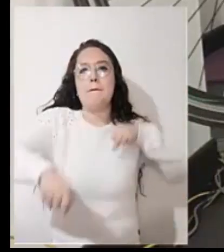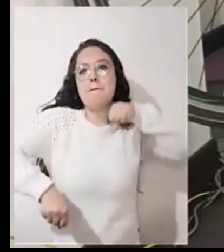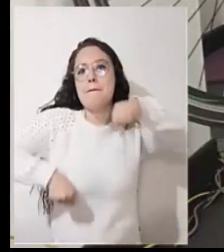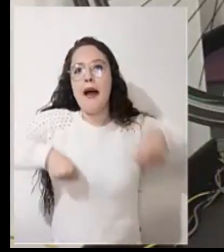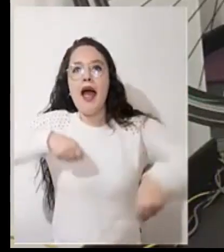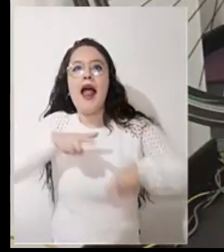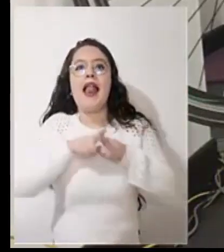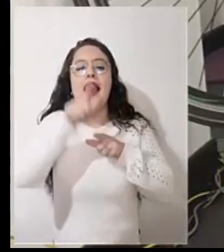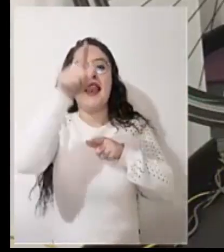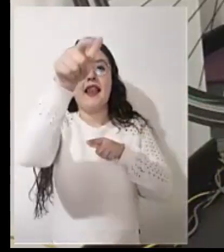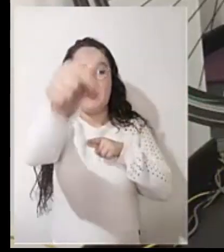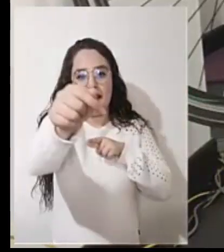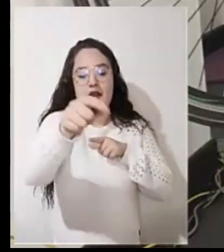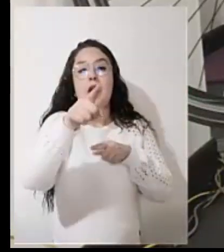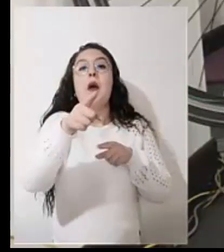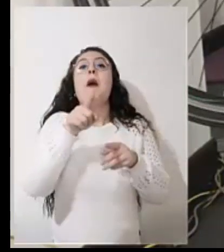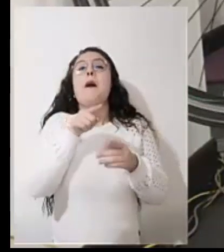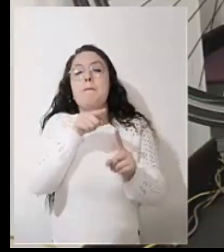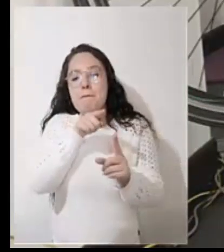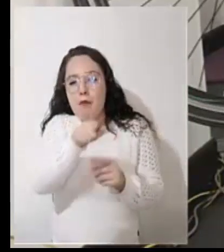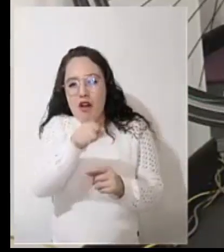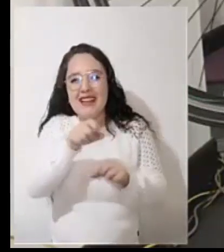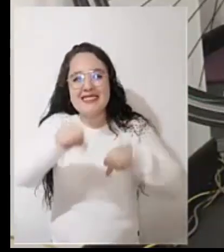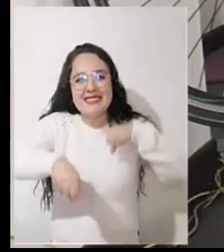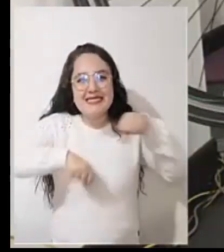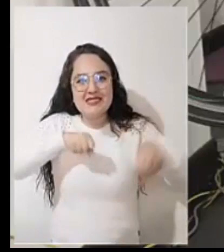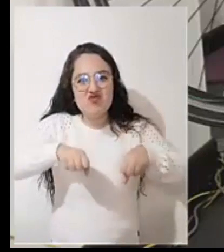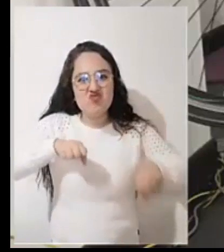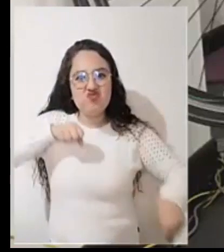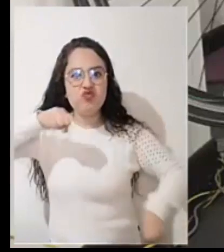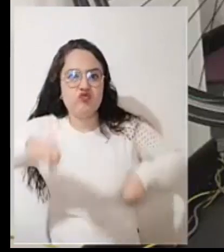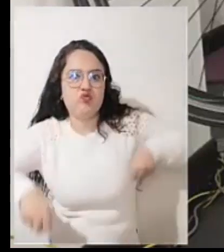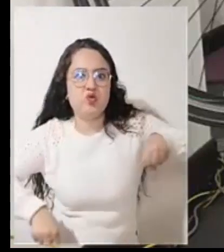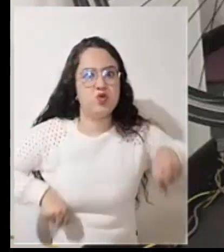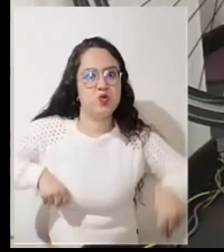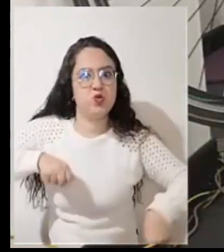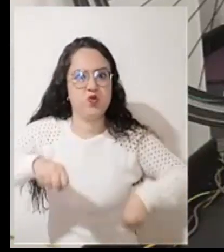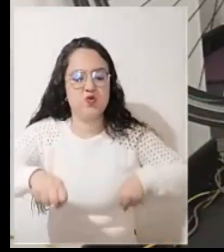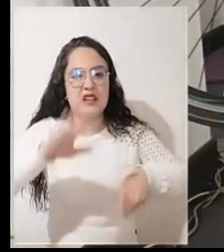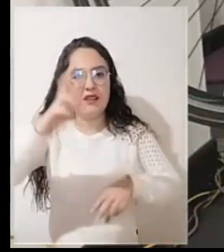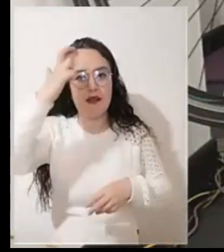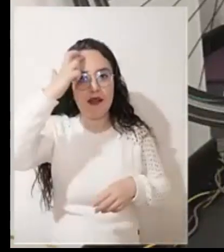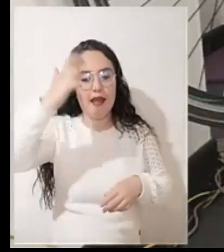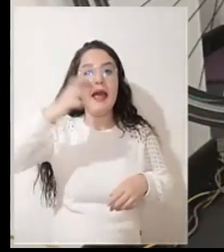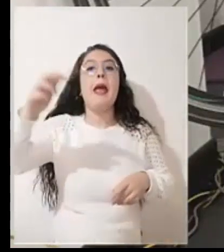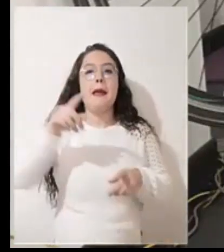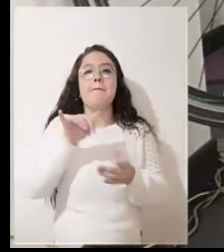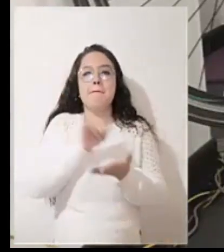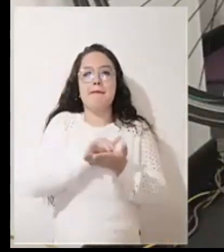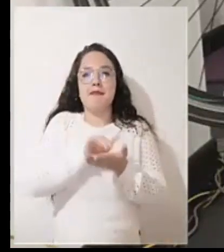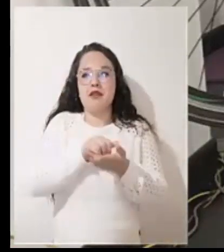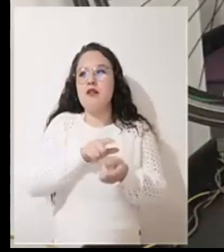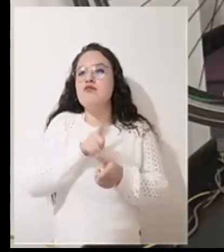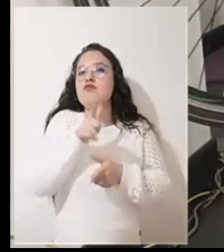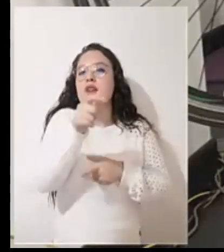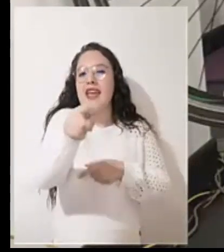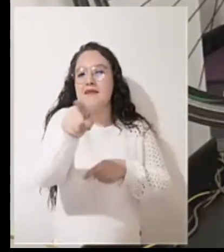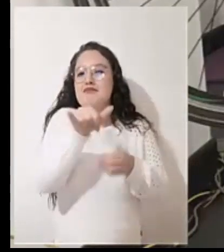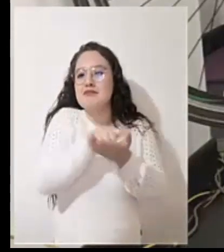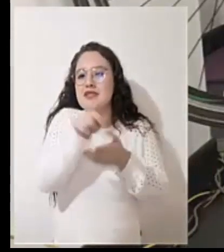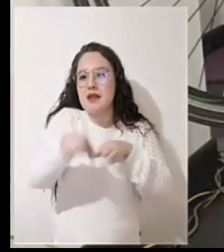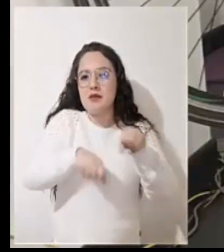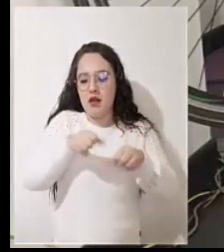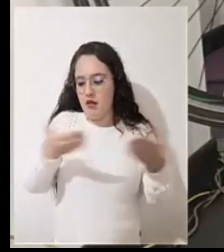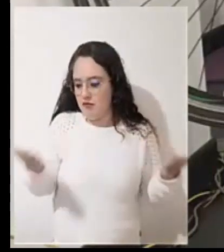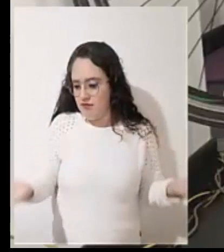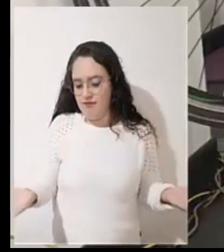cada pedalazo, ¿cierto? Por eso en las ciclas cross, por ejemplo, tengo que dar más pedalazos para recorrer la misma distancia que en una cicla como